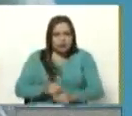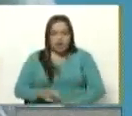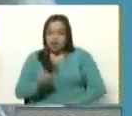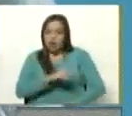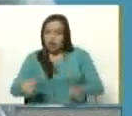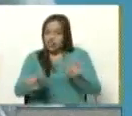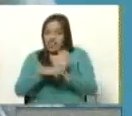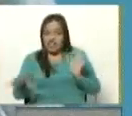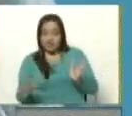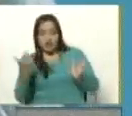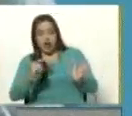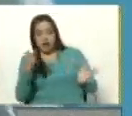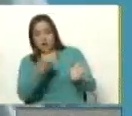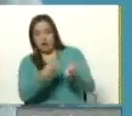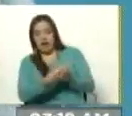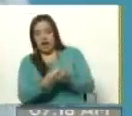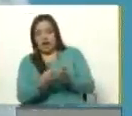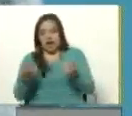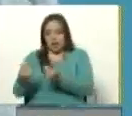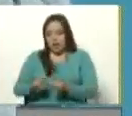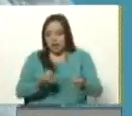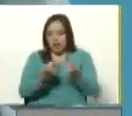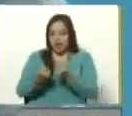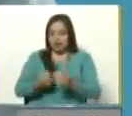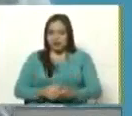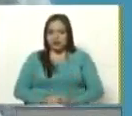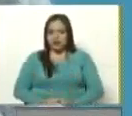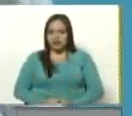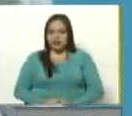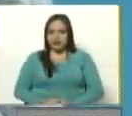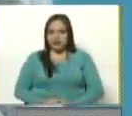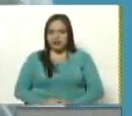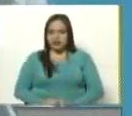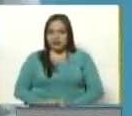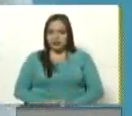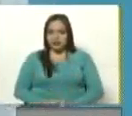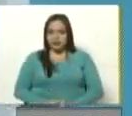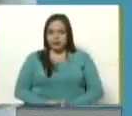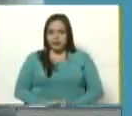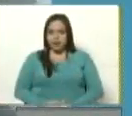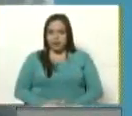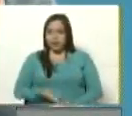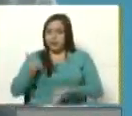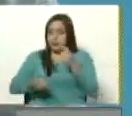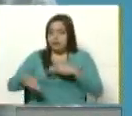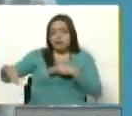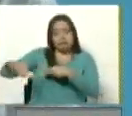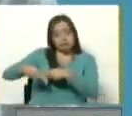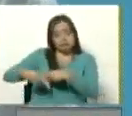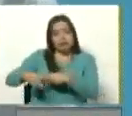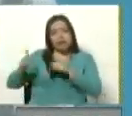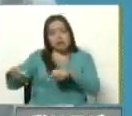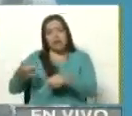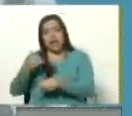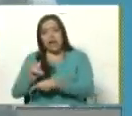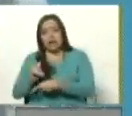tenga el dinero para hacerlo. Perfecto. Y bueno, y ahorita con las redes sociales, creo que eso también